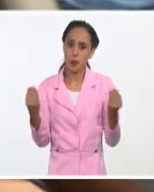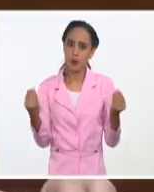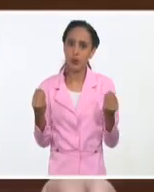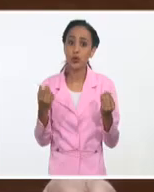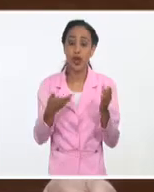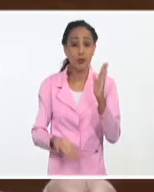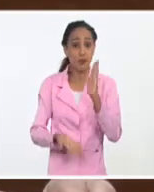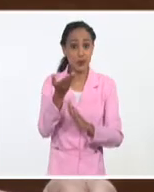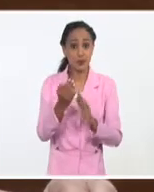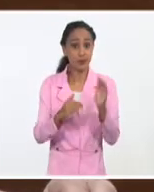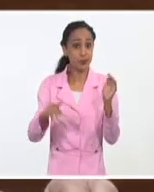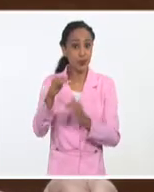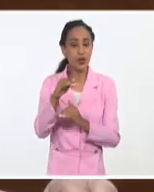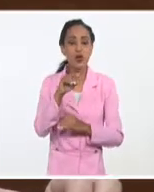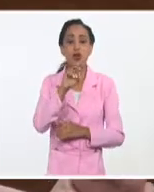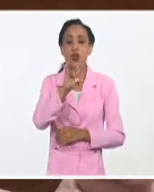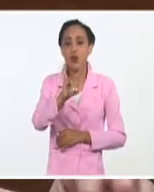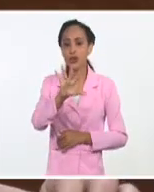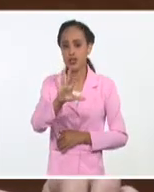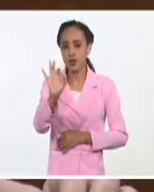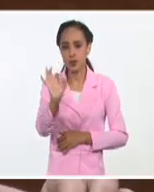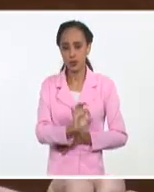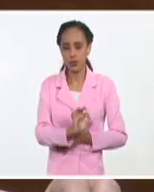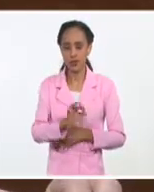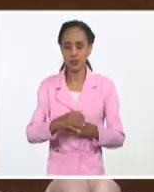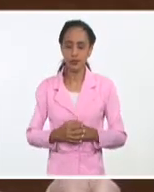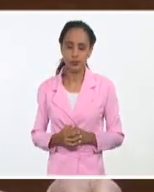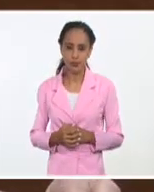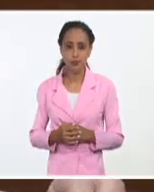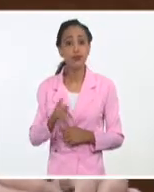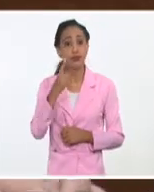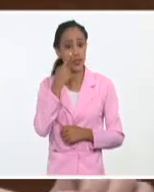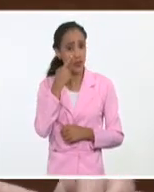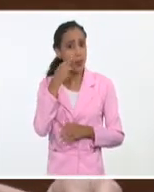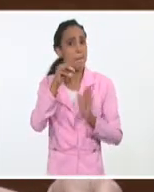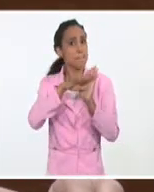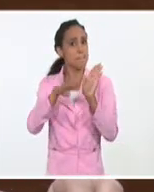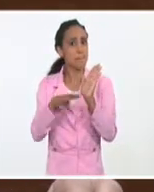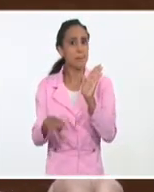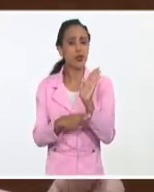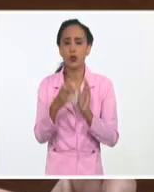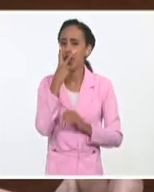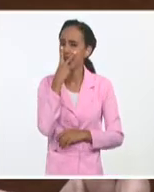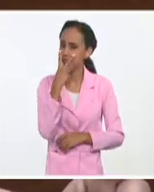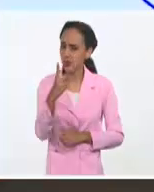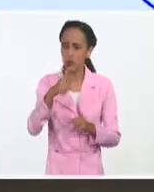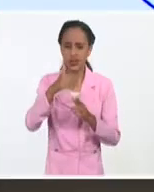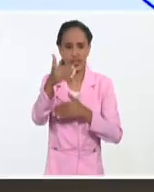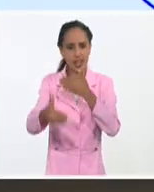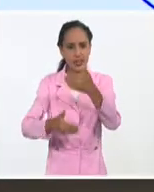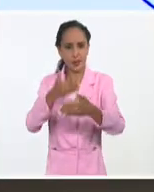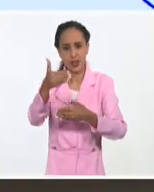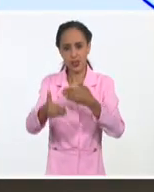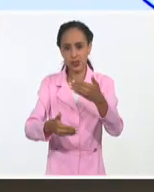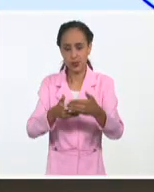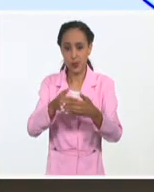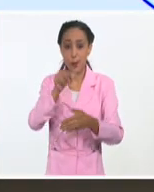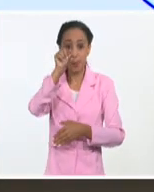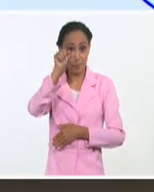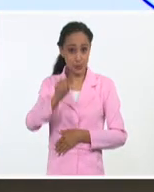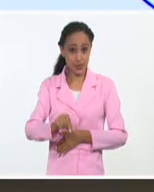el 95% del total de casos, lo que avala la eficacia de los protocolos de tratamiento aplicados por el sistema de salud. A un plazo